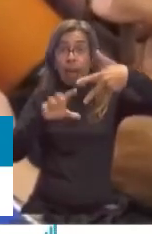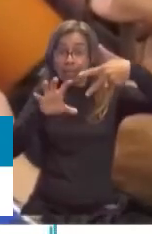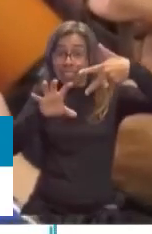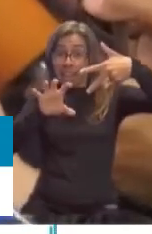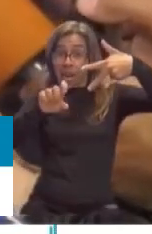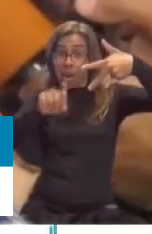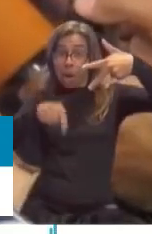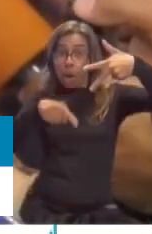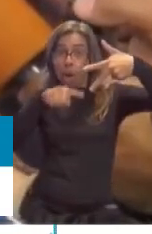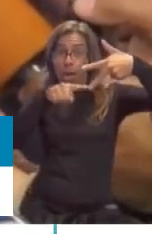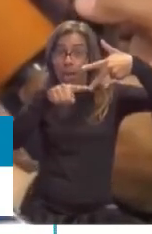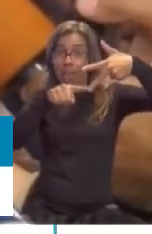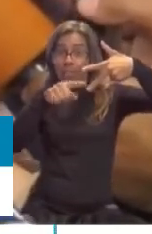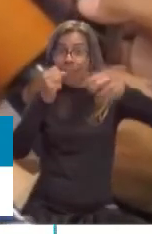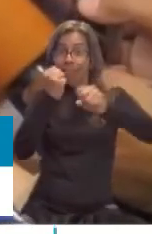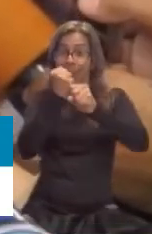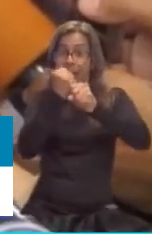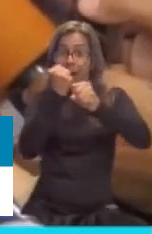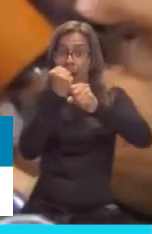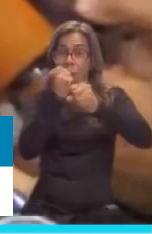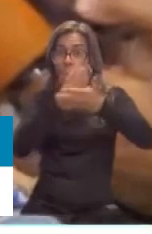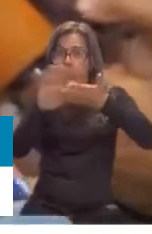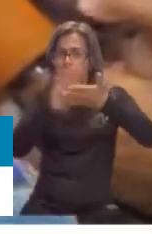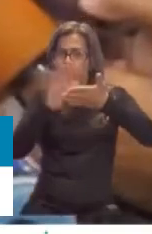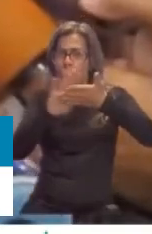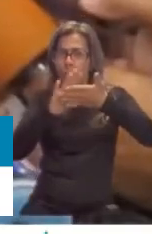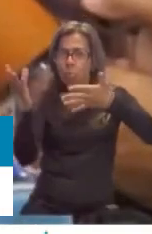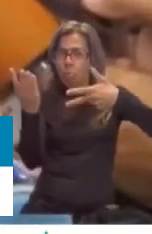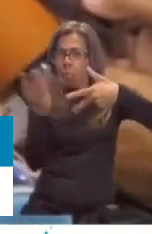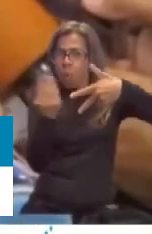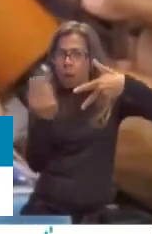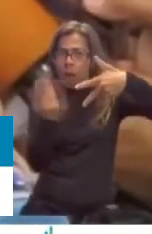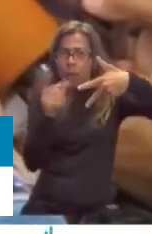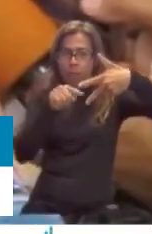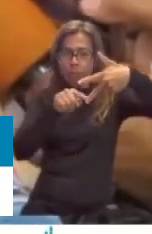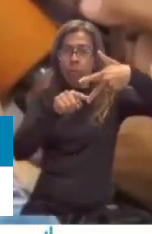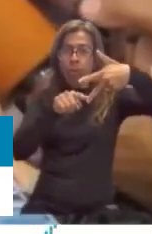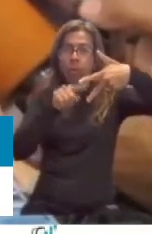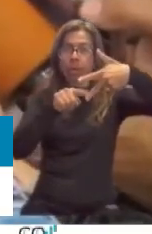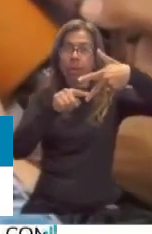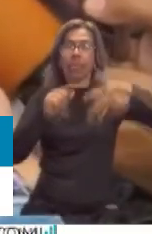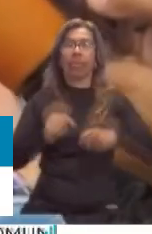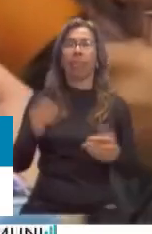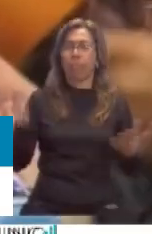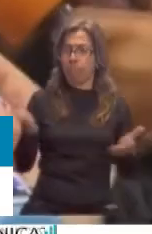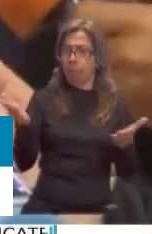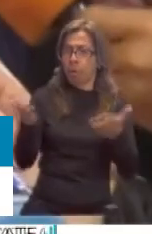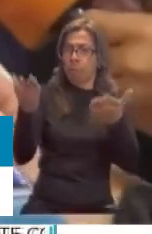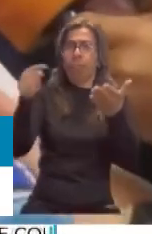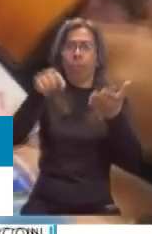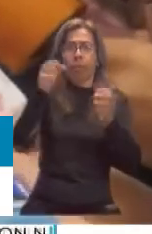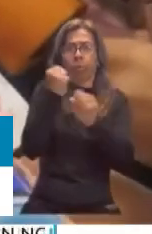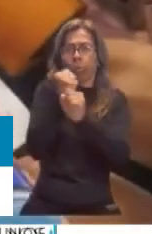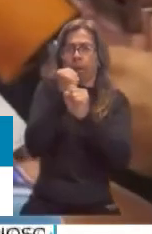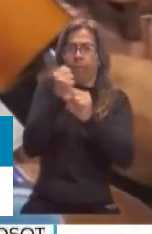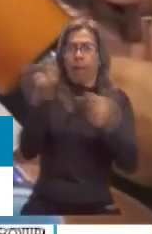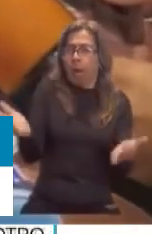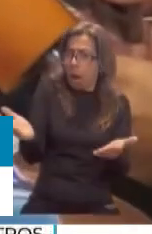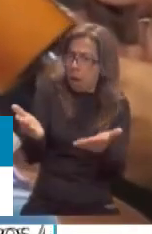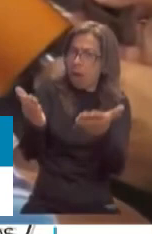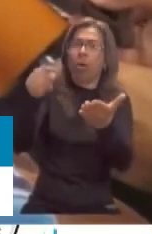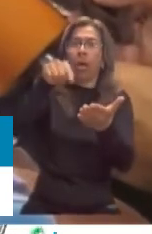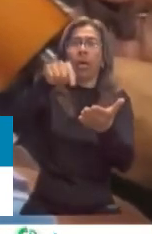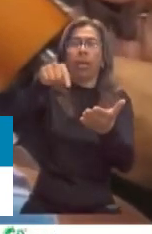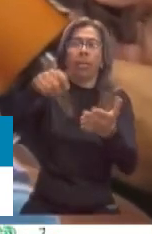empleo a partir de call center. Tenemos un régimen de promoción promoviendo los empleos con un sistema de subsidio directo con el objetivo de